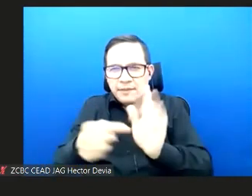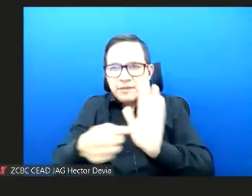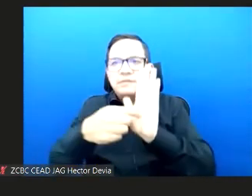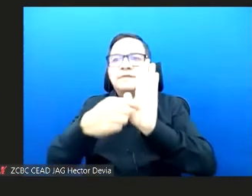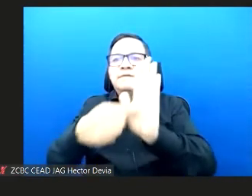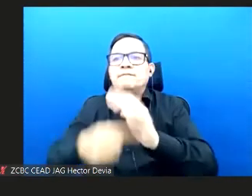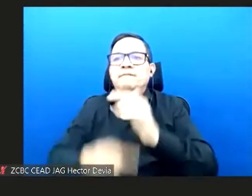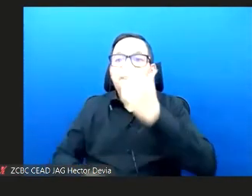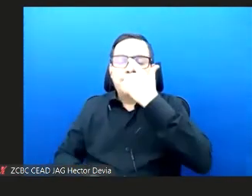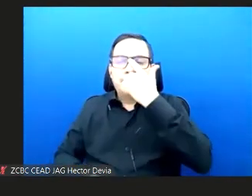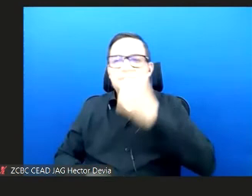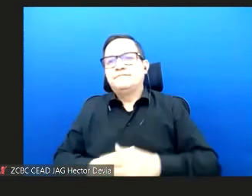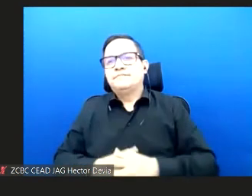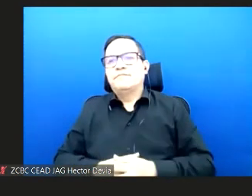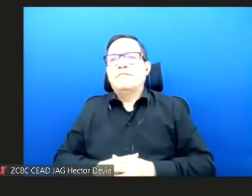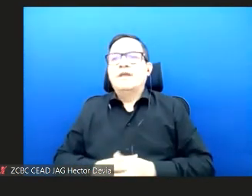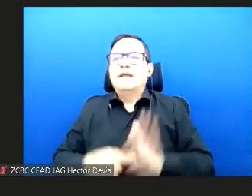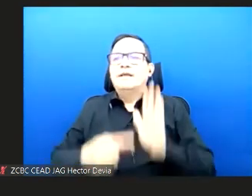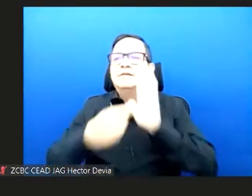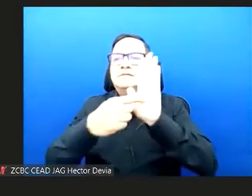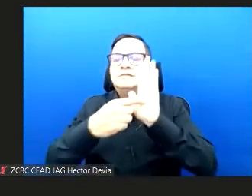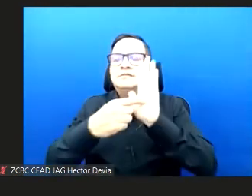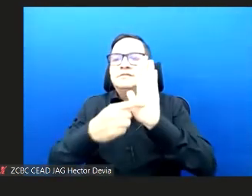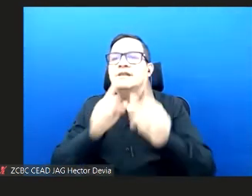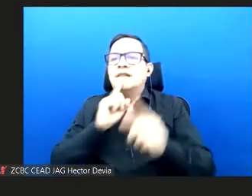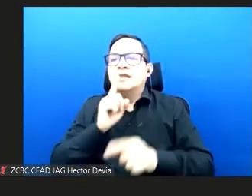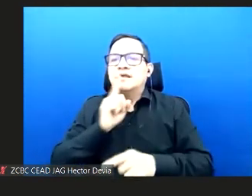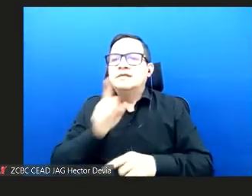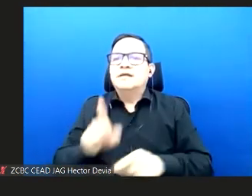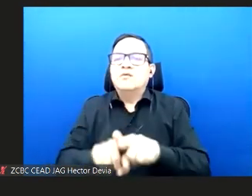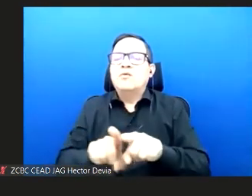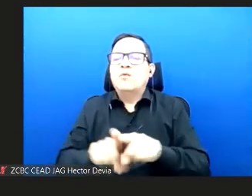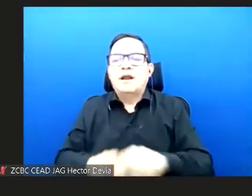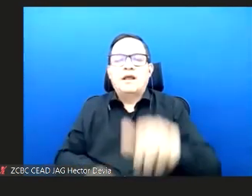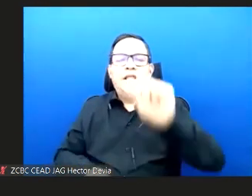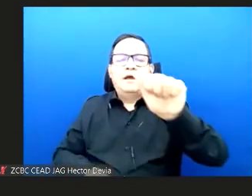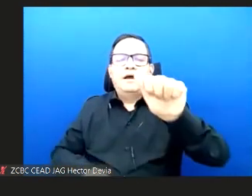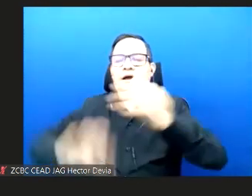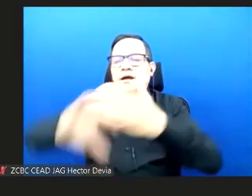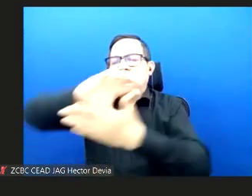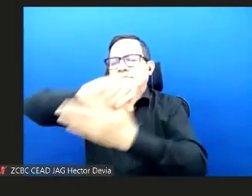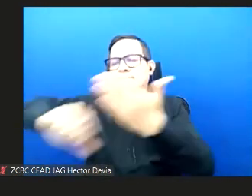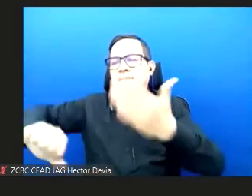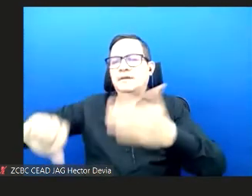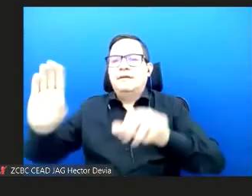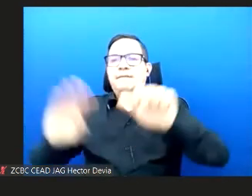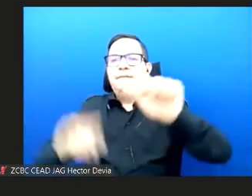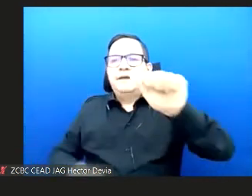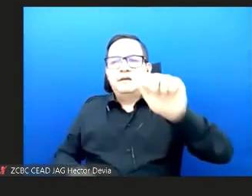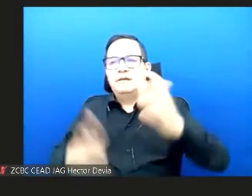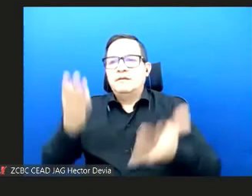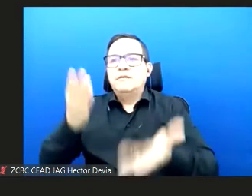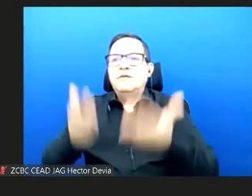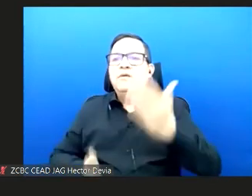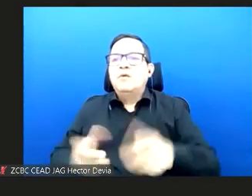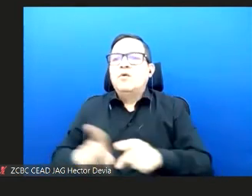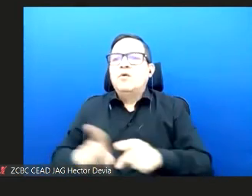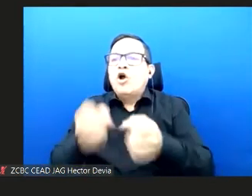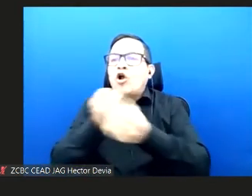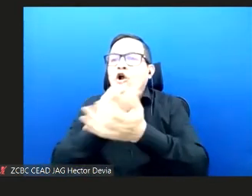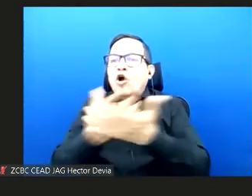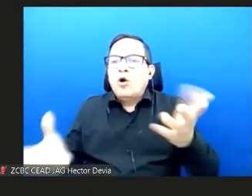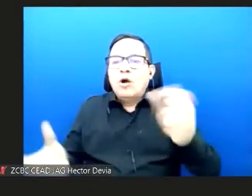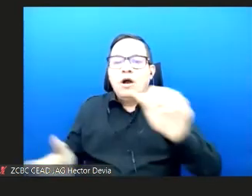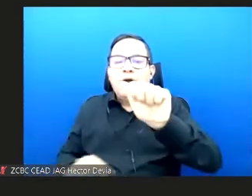¿Listo? Aquí tenemos nuestra tablita. Nos dice la diferencia así. La diferencia va a ser el conjunto formado por los elementos de